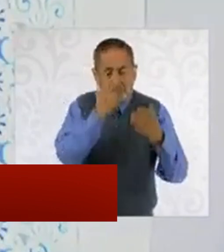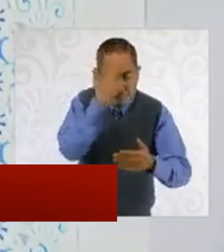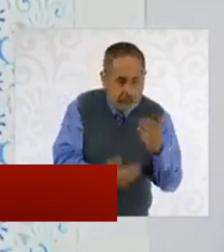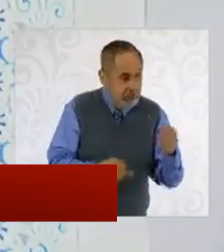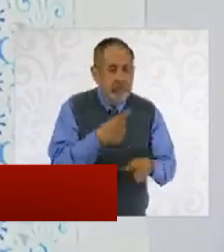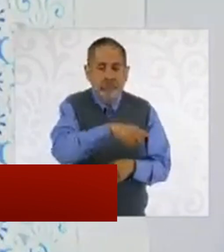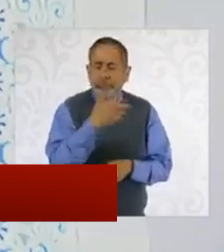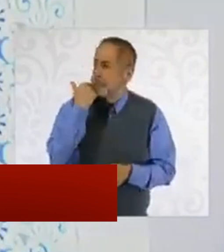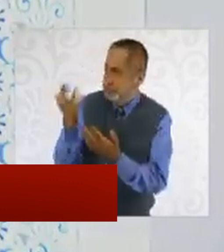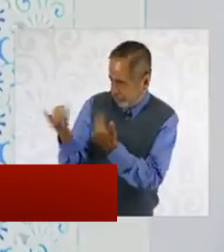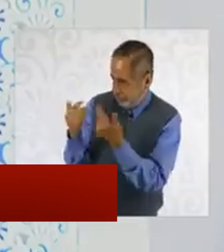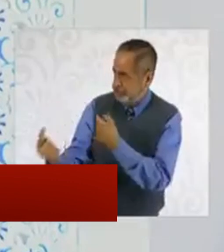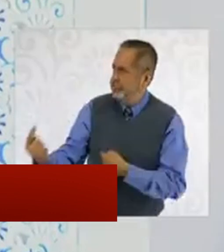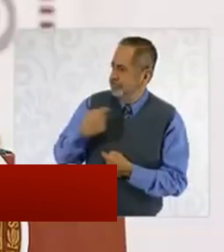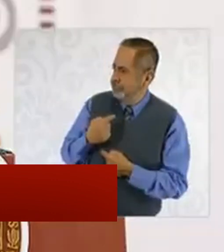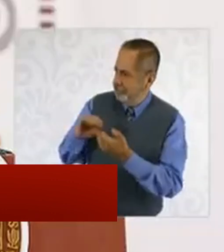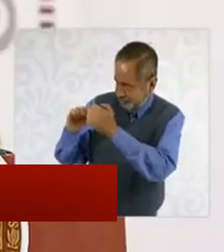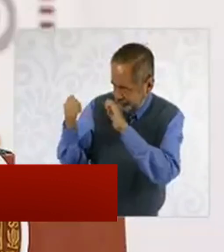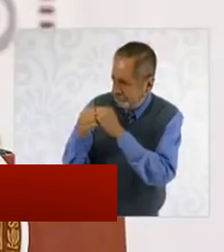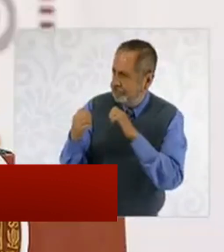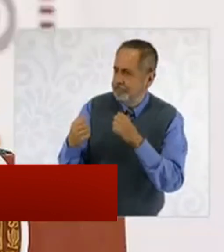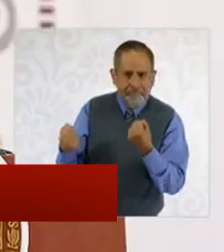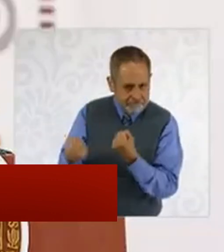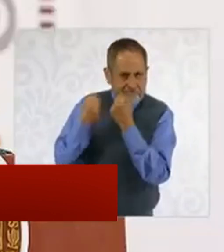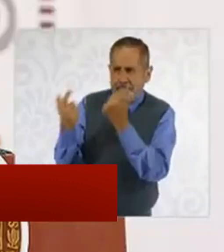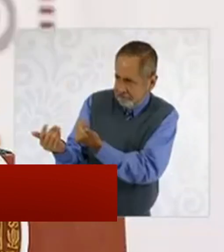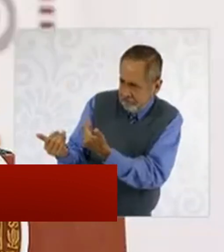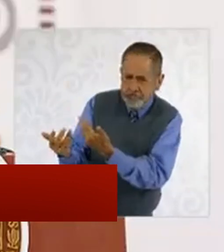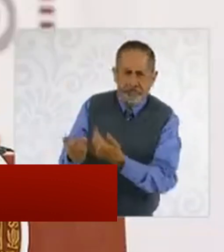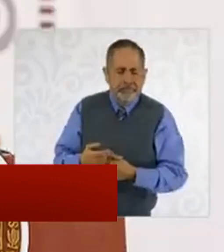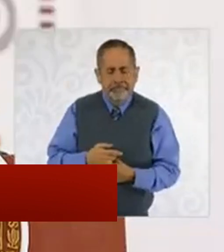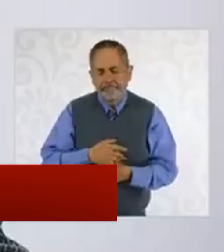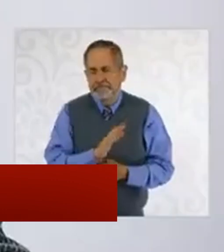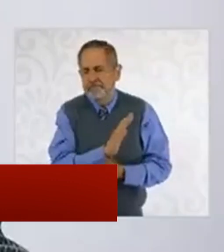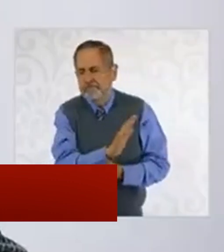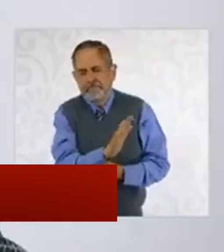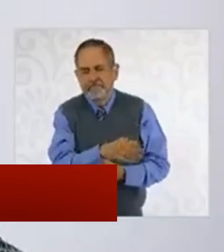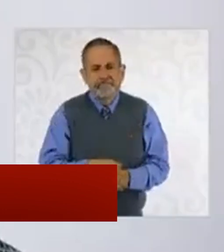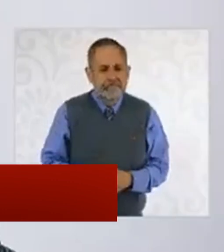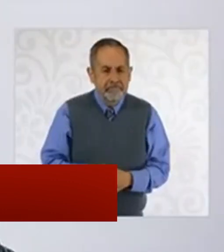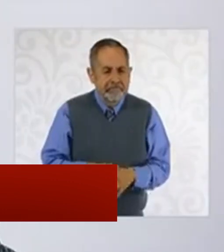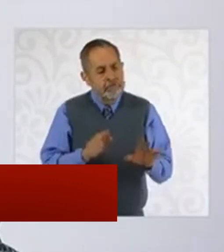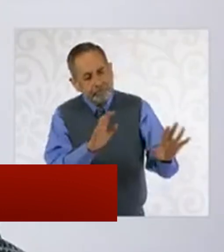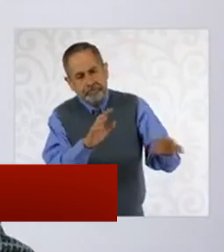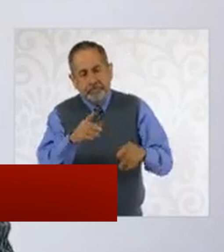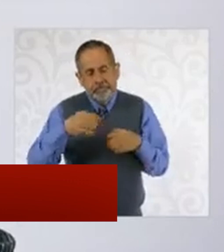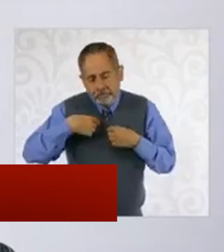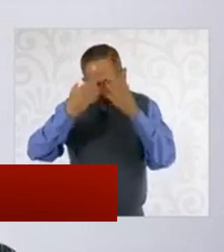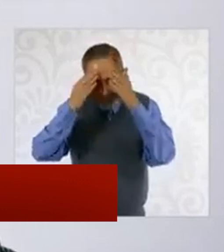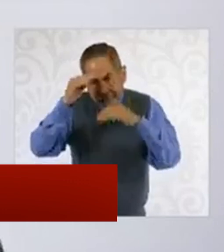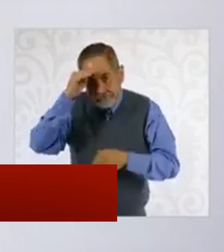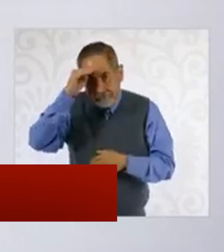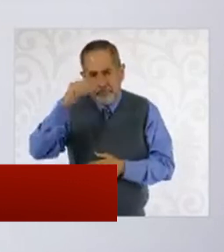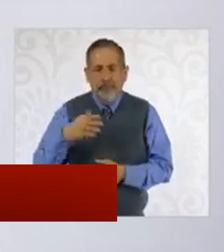ellos quieren. Todavía pienso yo, fíjense,